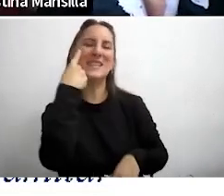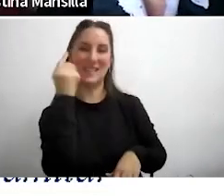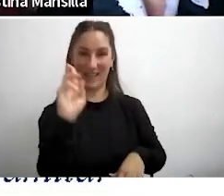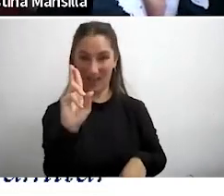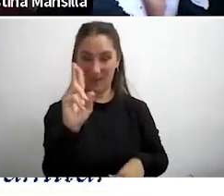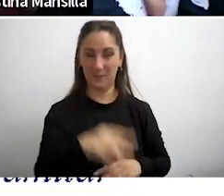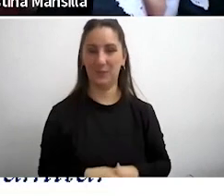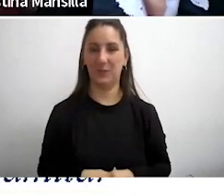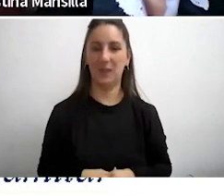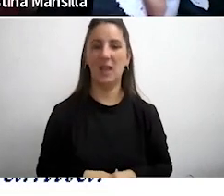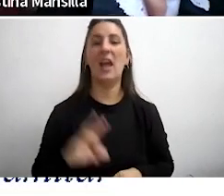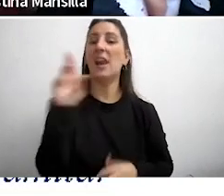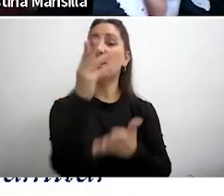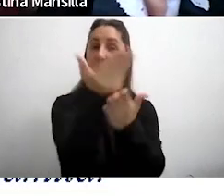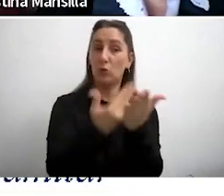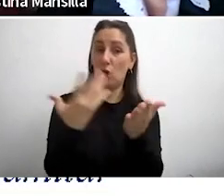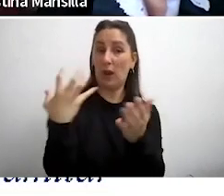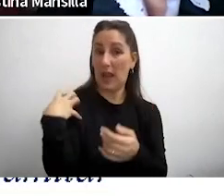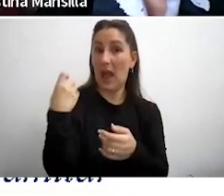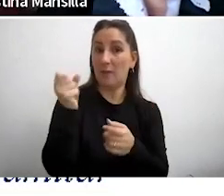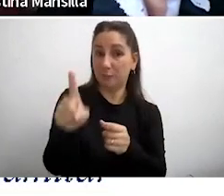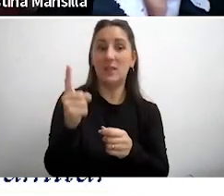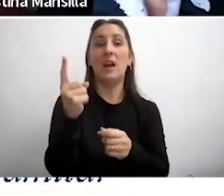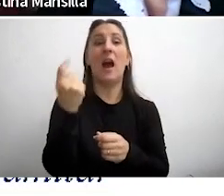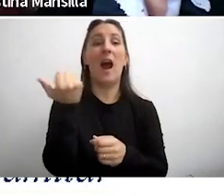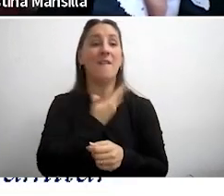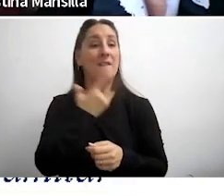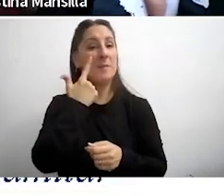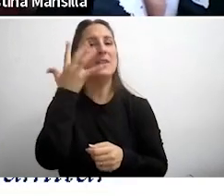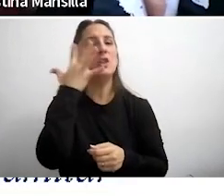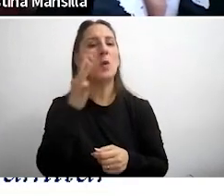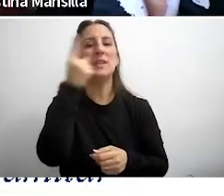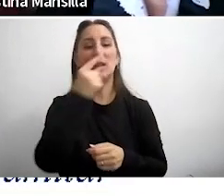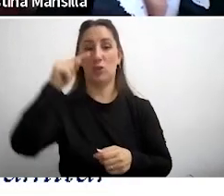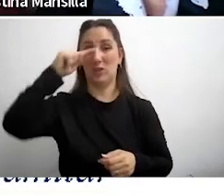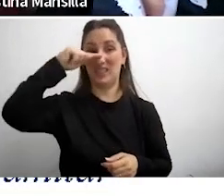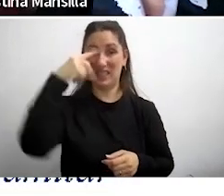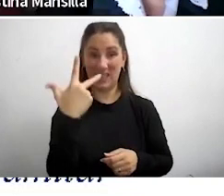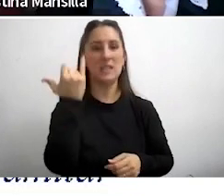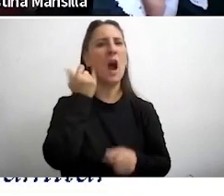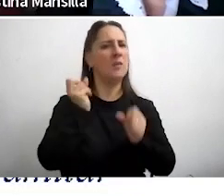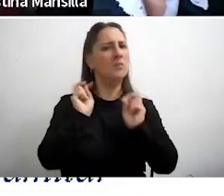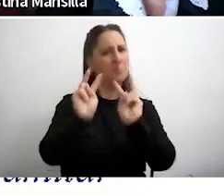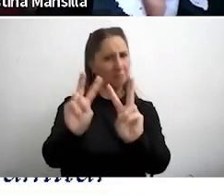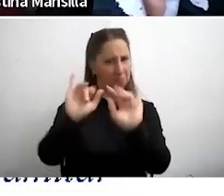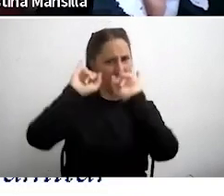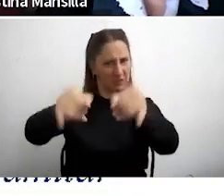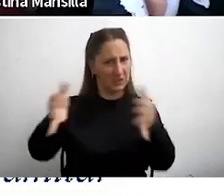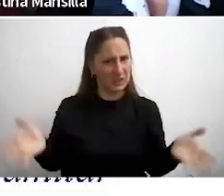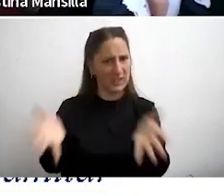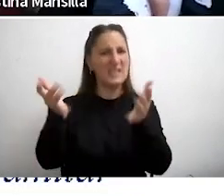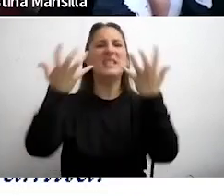Oportunamente, la Resolución General de AFIP 5.173 ya habilitó el Sistema Integral de